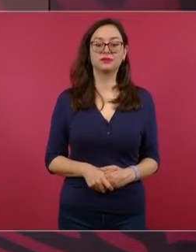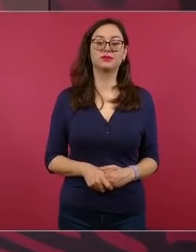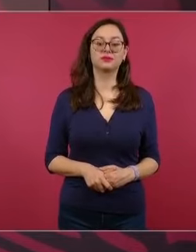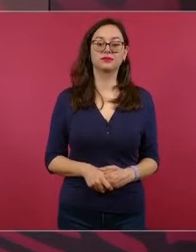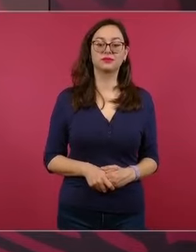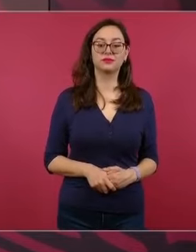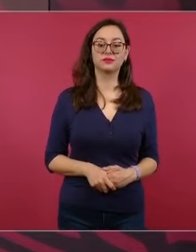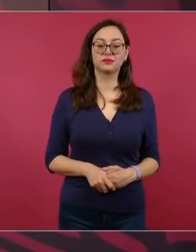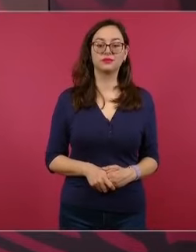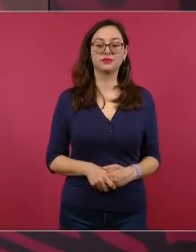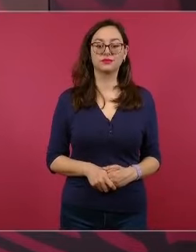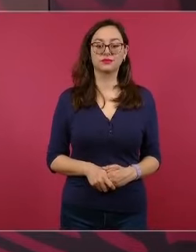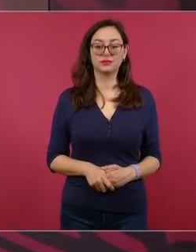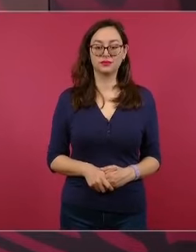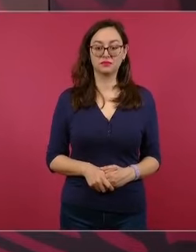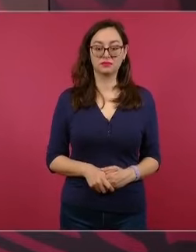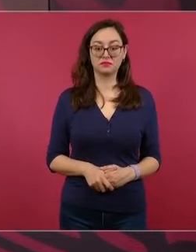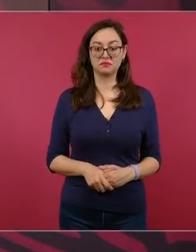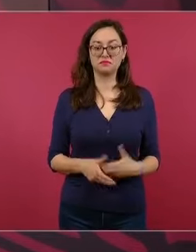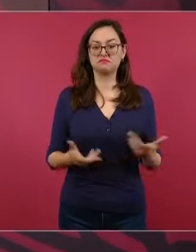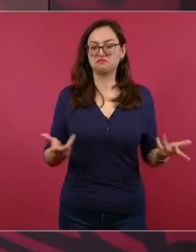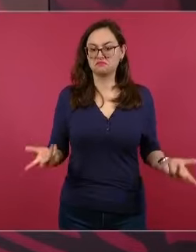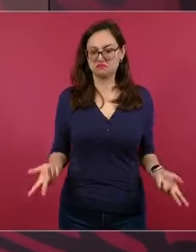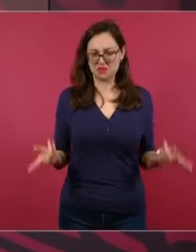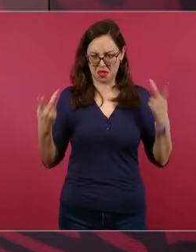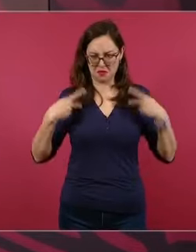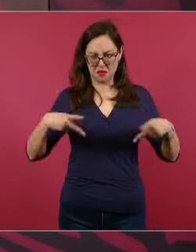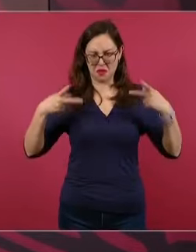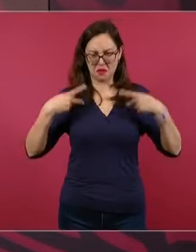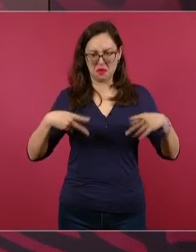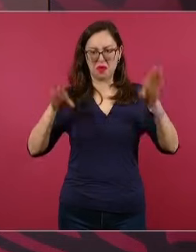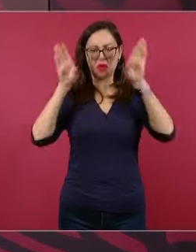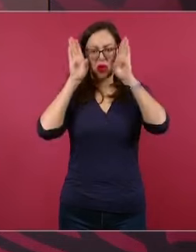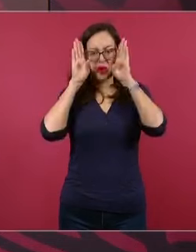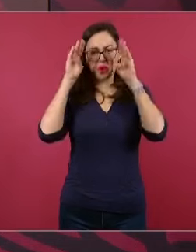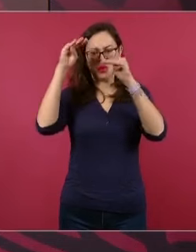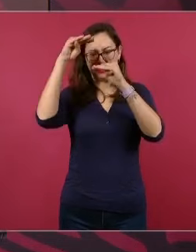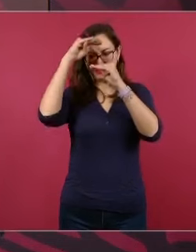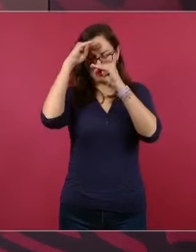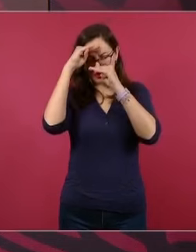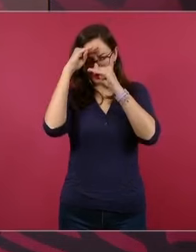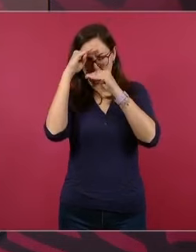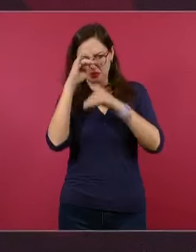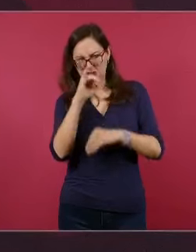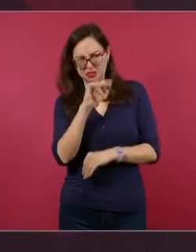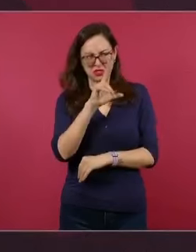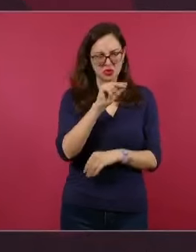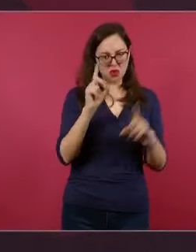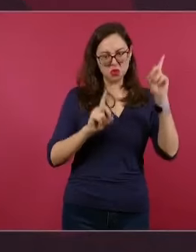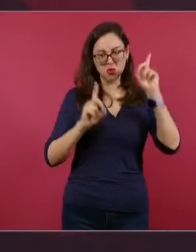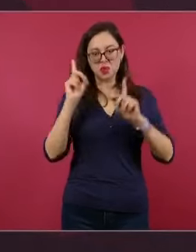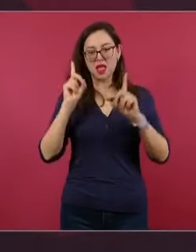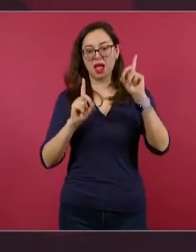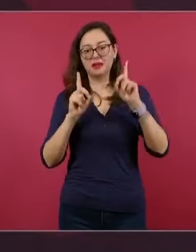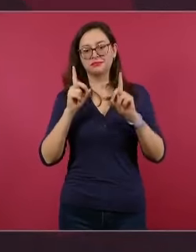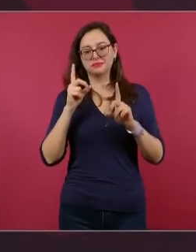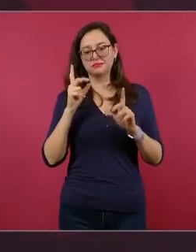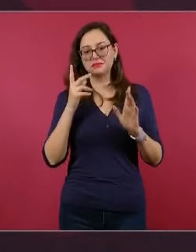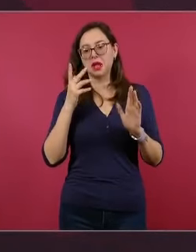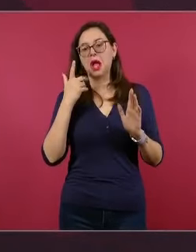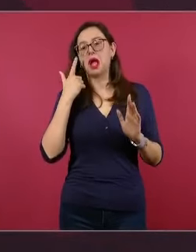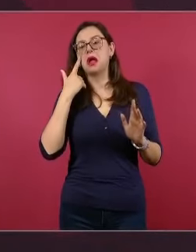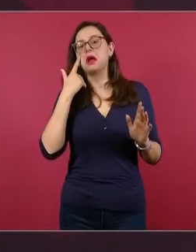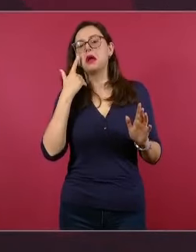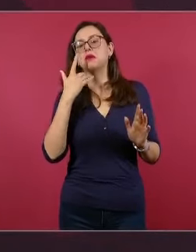saber quién es conservador empiecen a platicar con él sobre